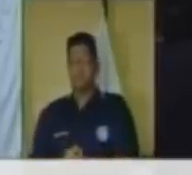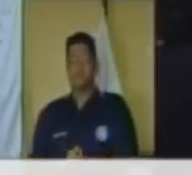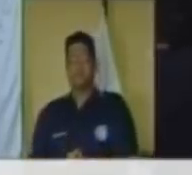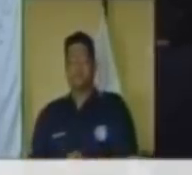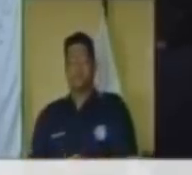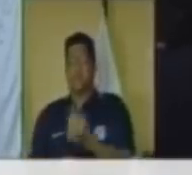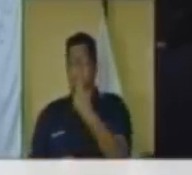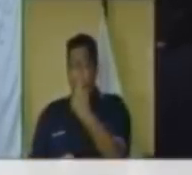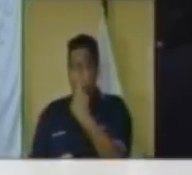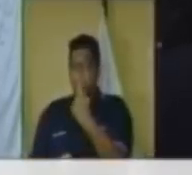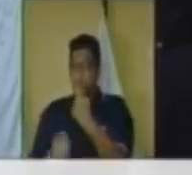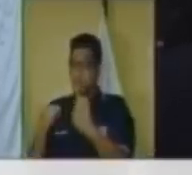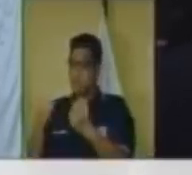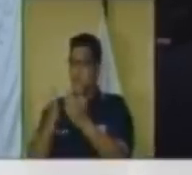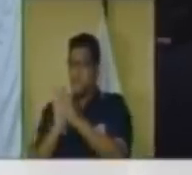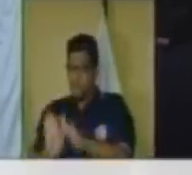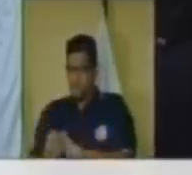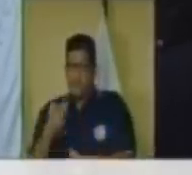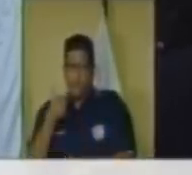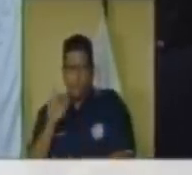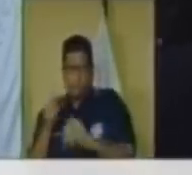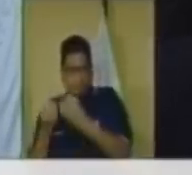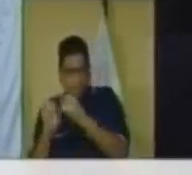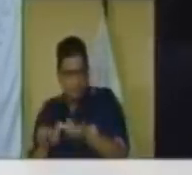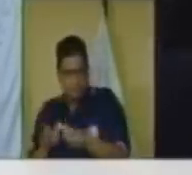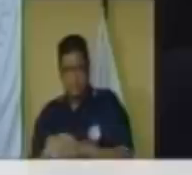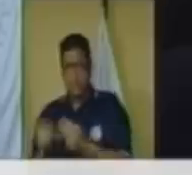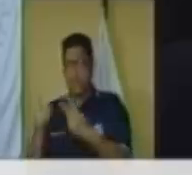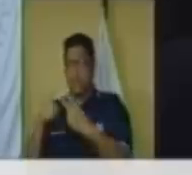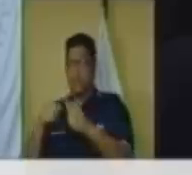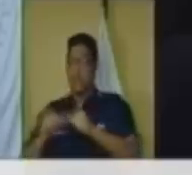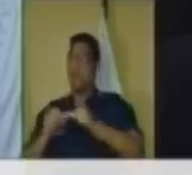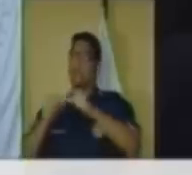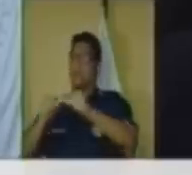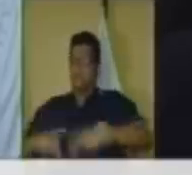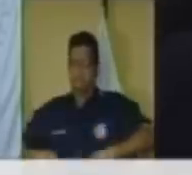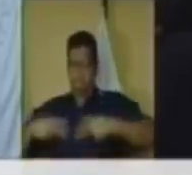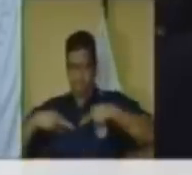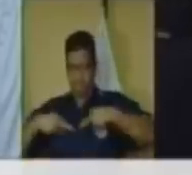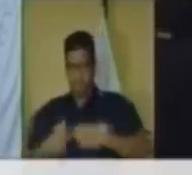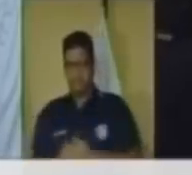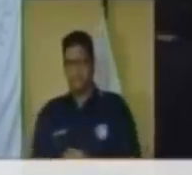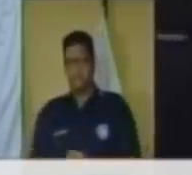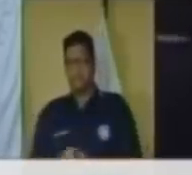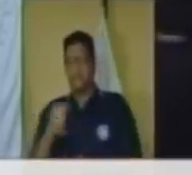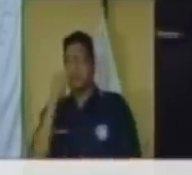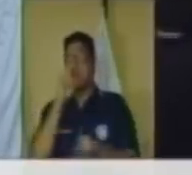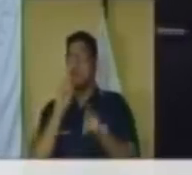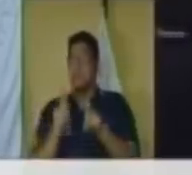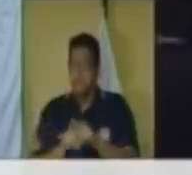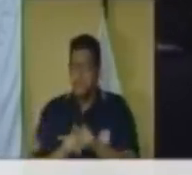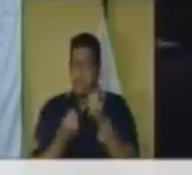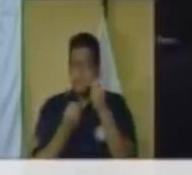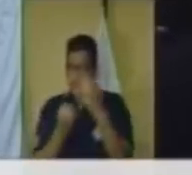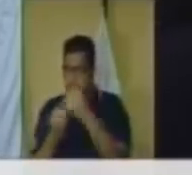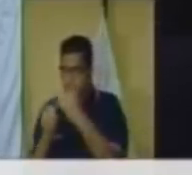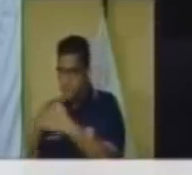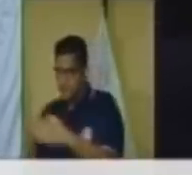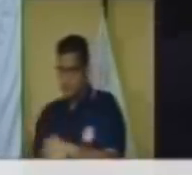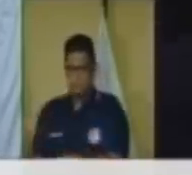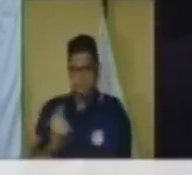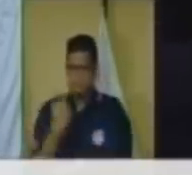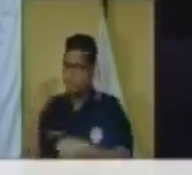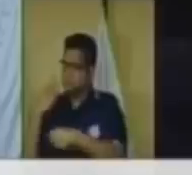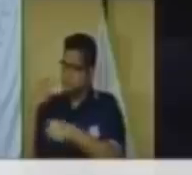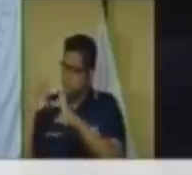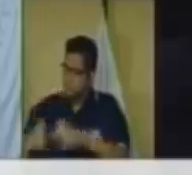que estábamos informando. Por otro lado, se les informa a toda la población guatemalteca que